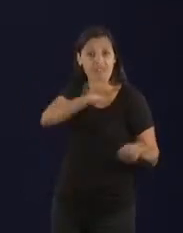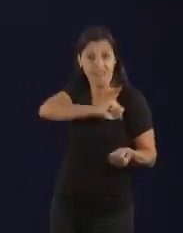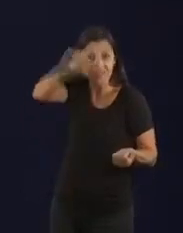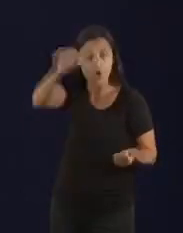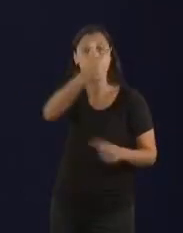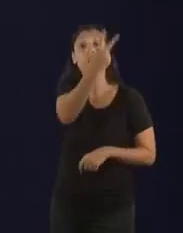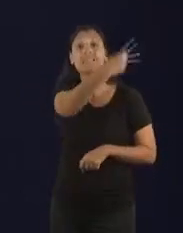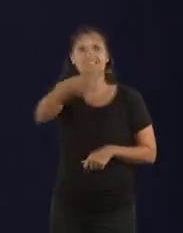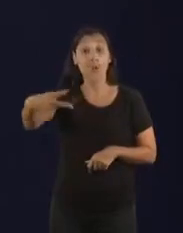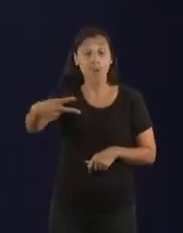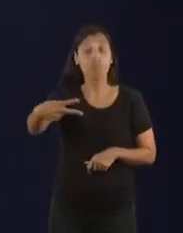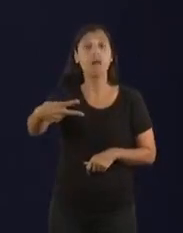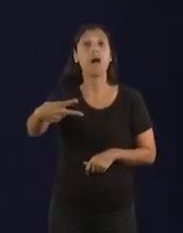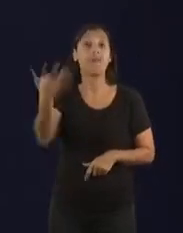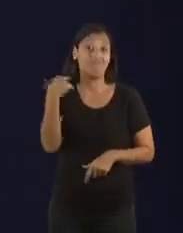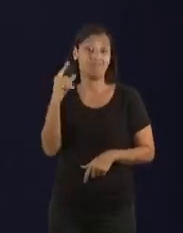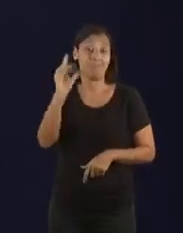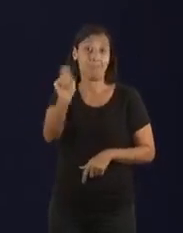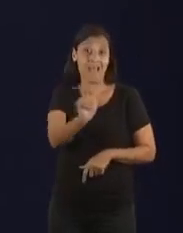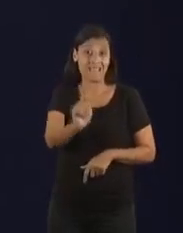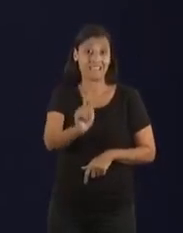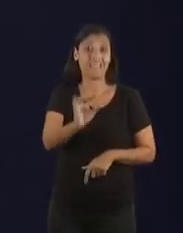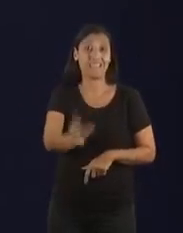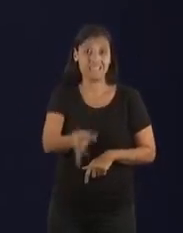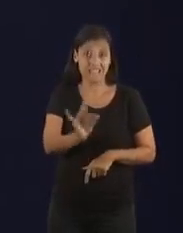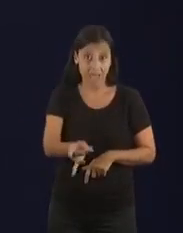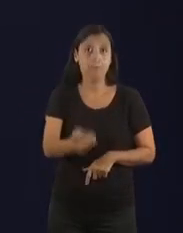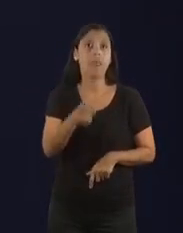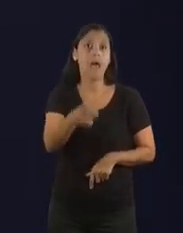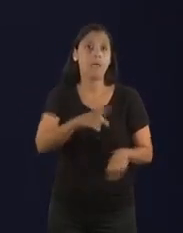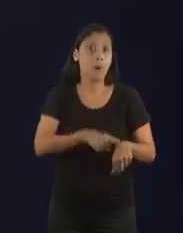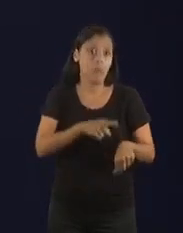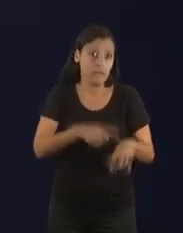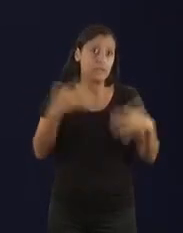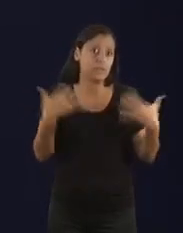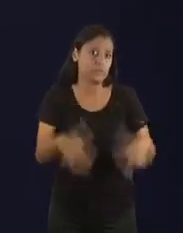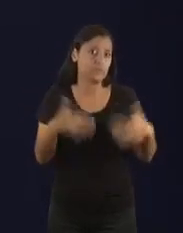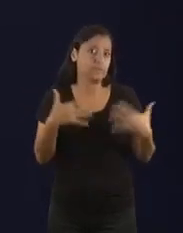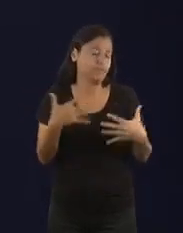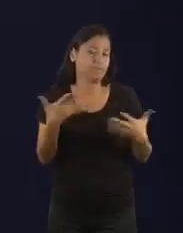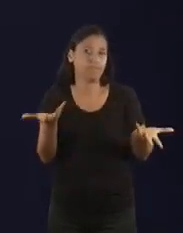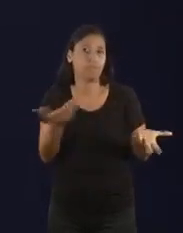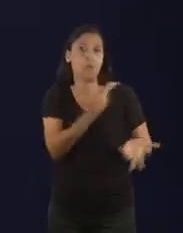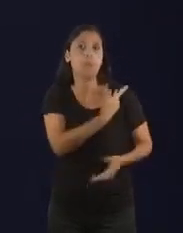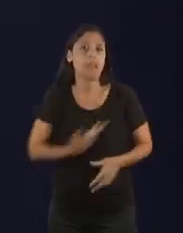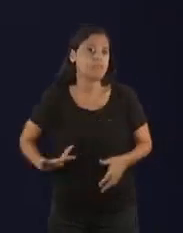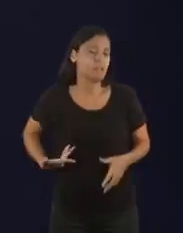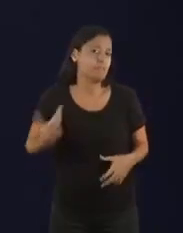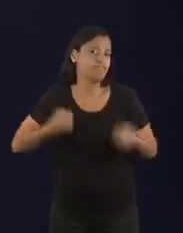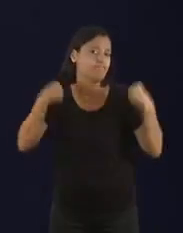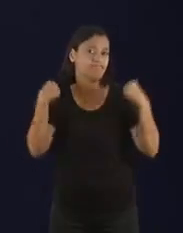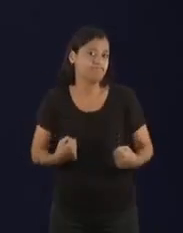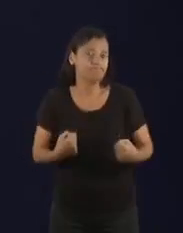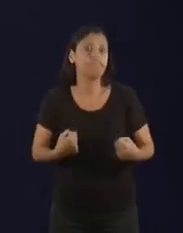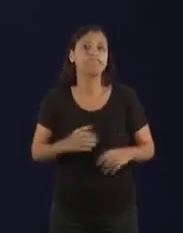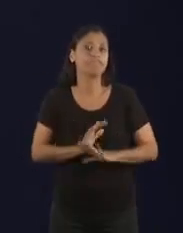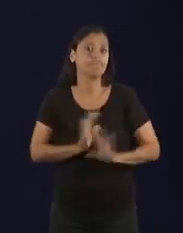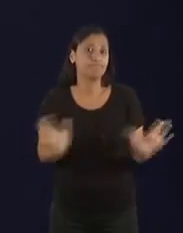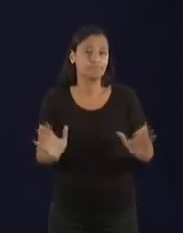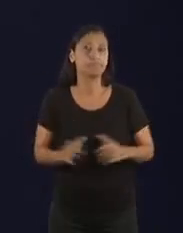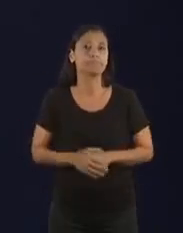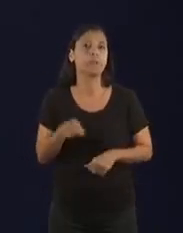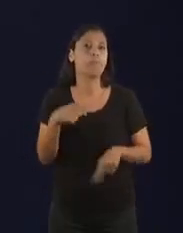segunda semana que es bueno es la que efectivamente el presidente toma posesión